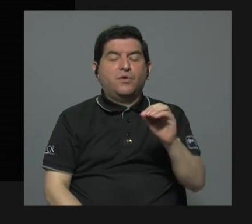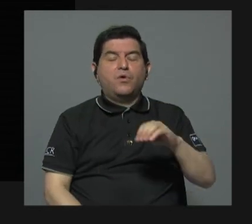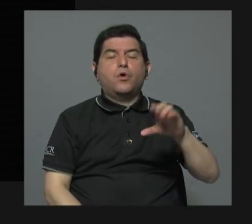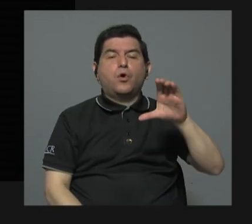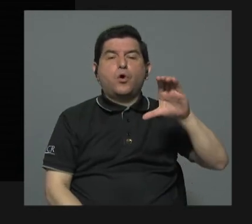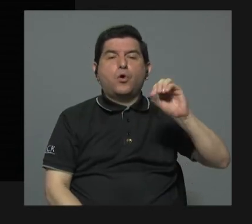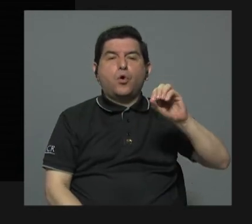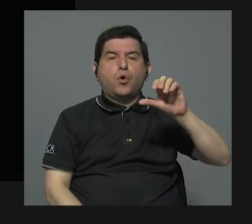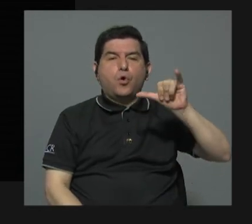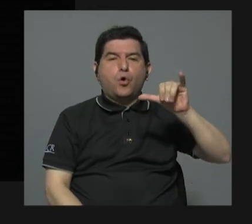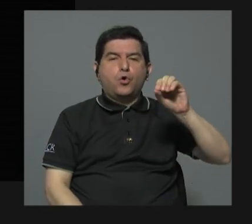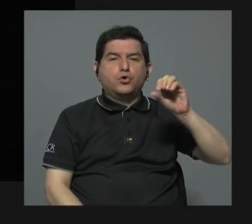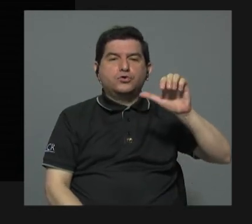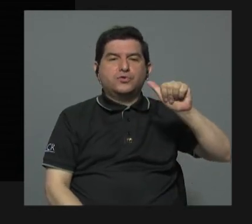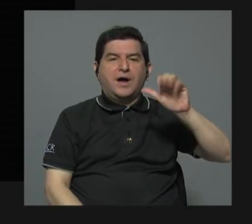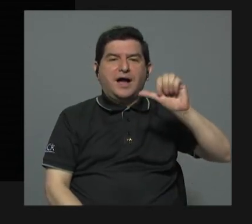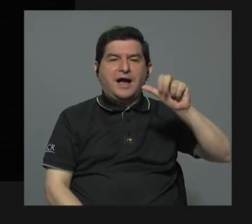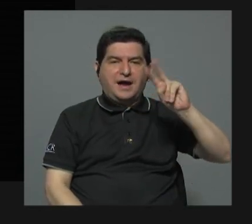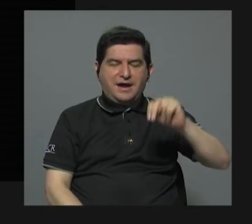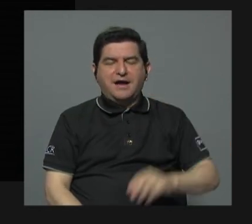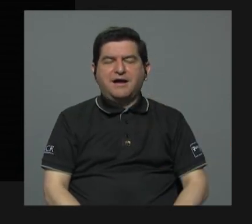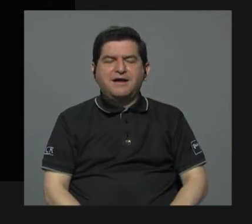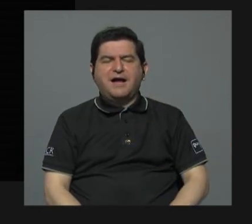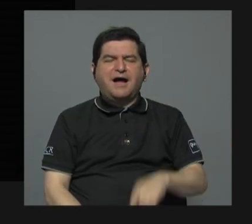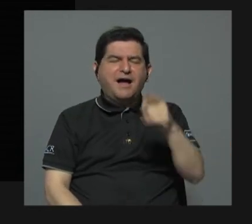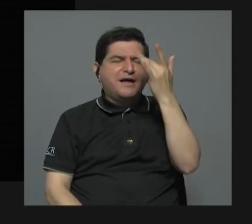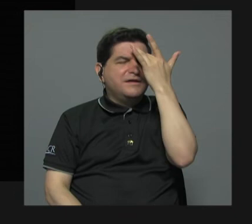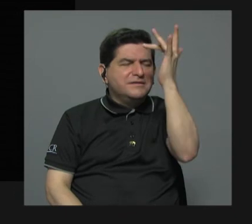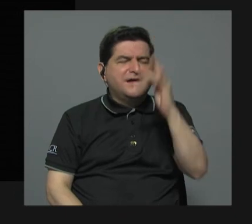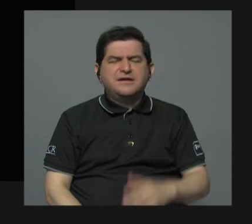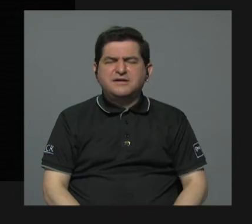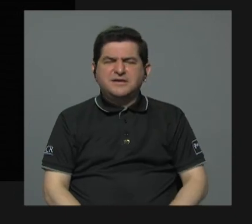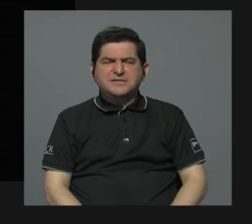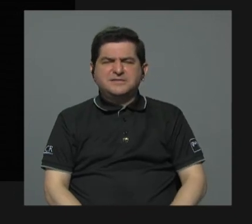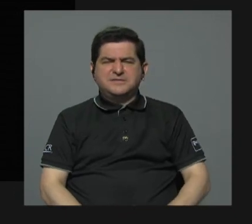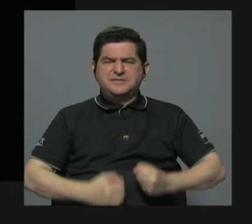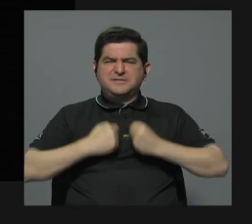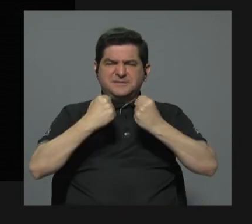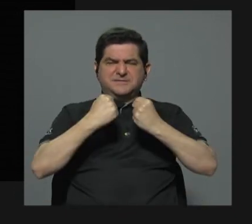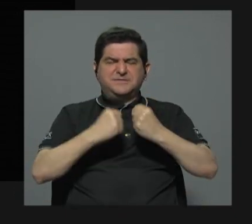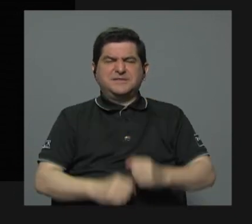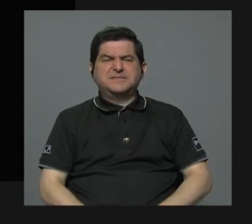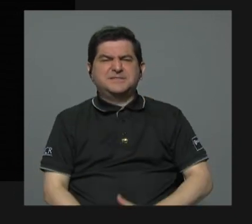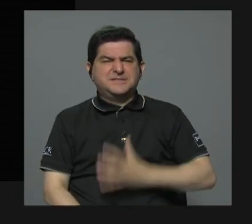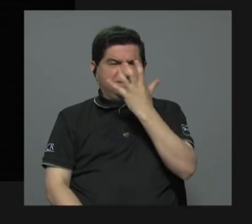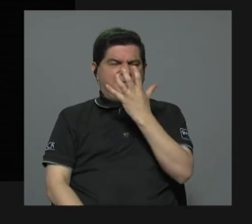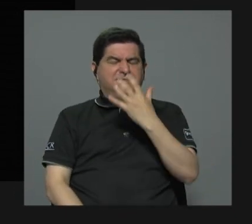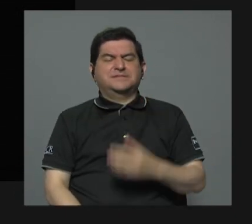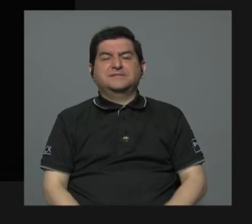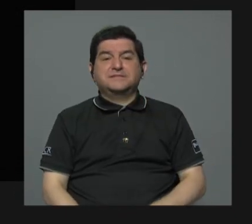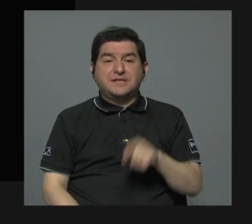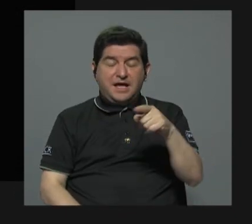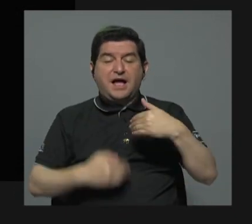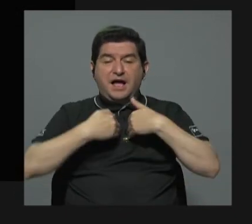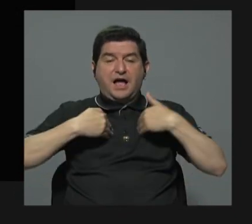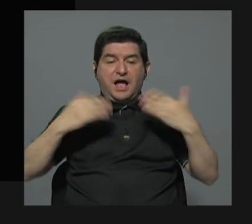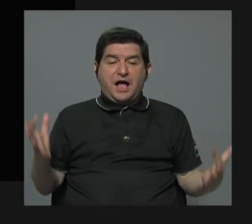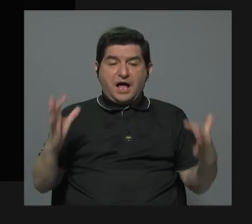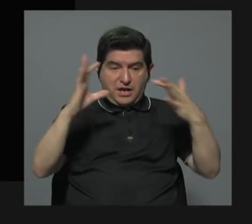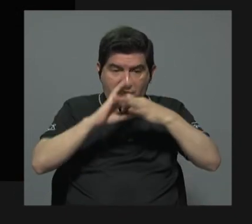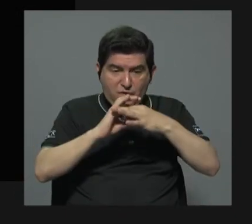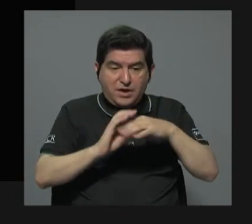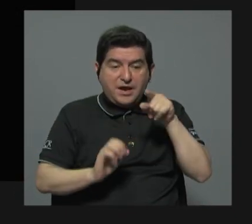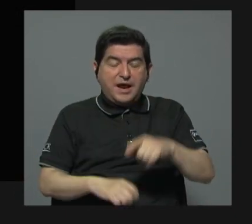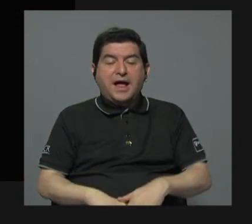Coyoacán, ¿no? La astucia, la fiereza, la bravura de a la que están asociados estos animales. Ahí